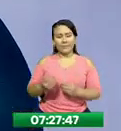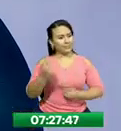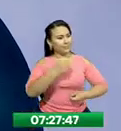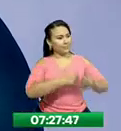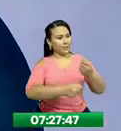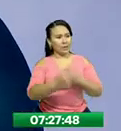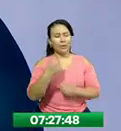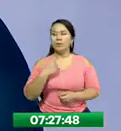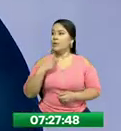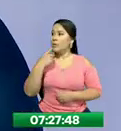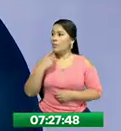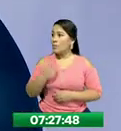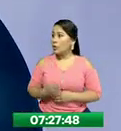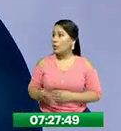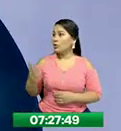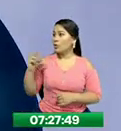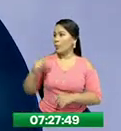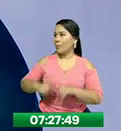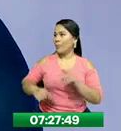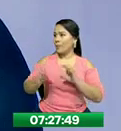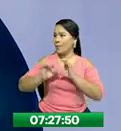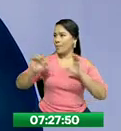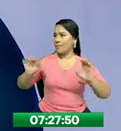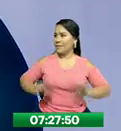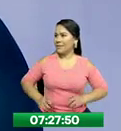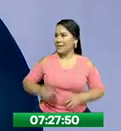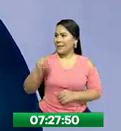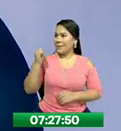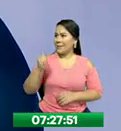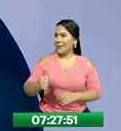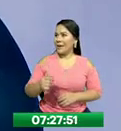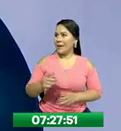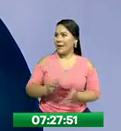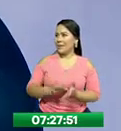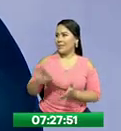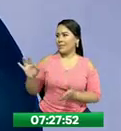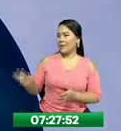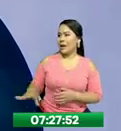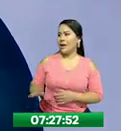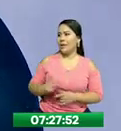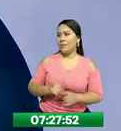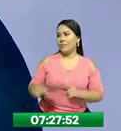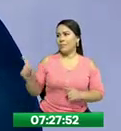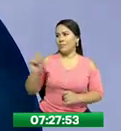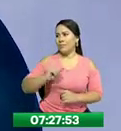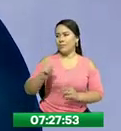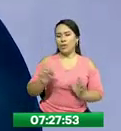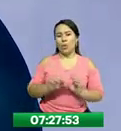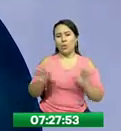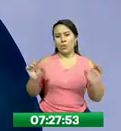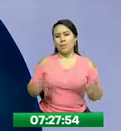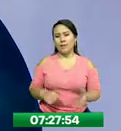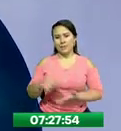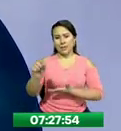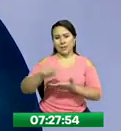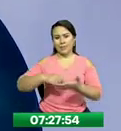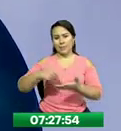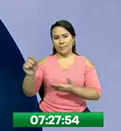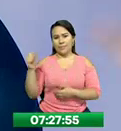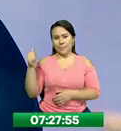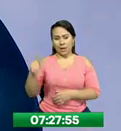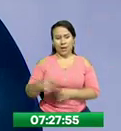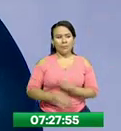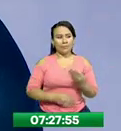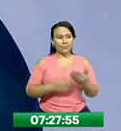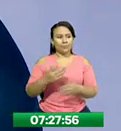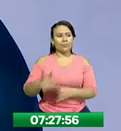año. Entonces no es realmente una empresa eficiente, es una empresa que deja superávit. no una empresa eficiente en ese sentido administrativamente.